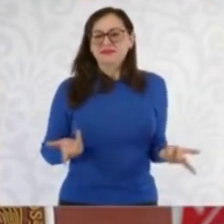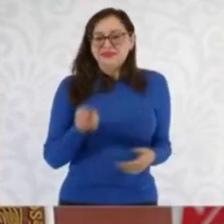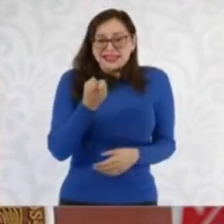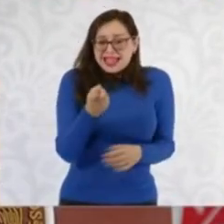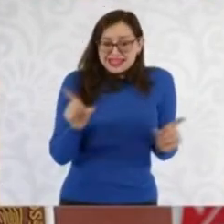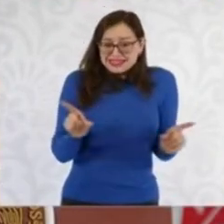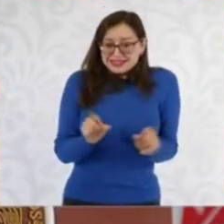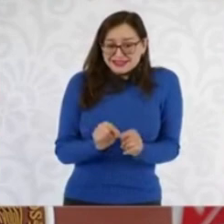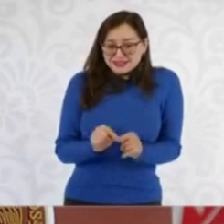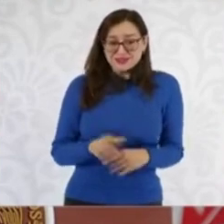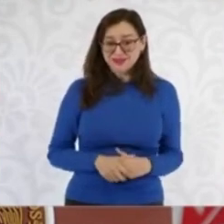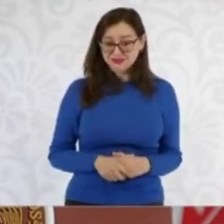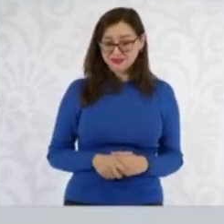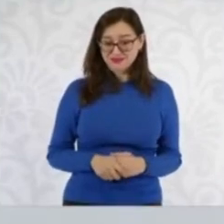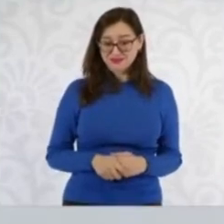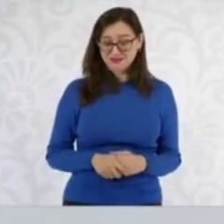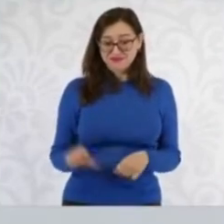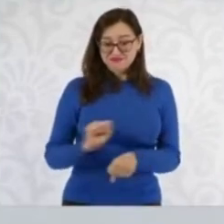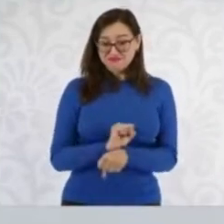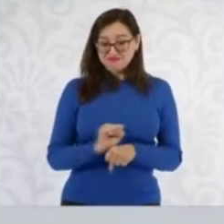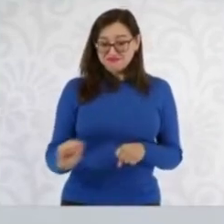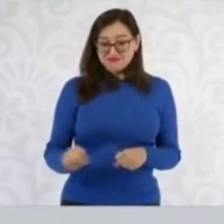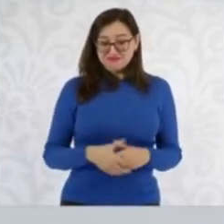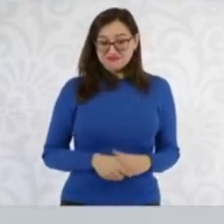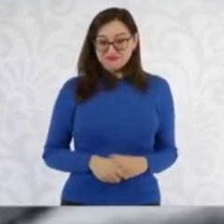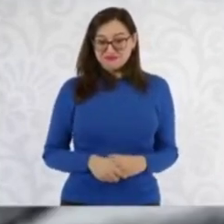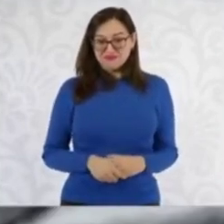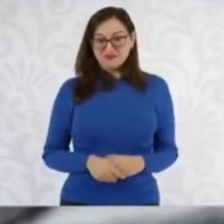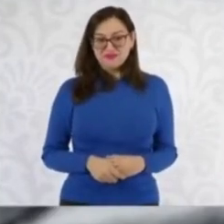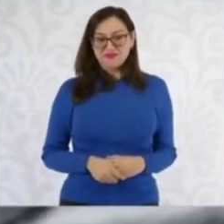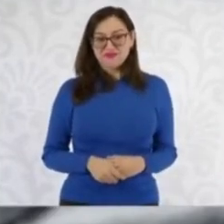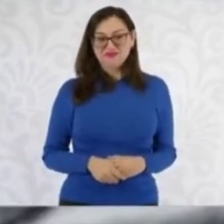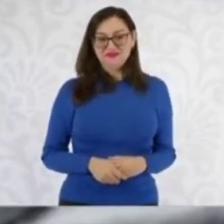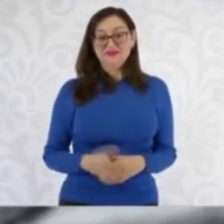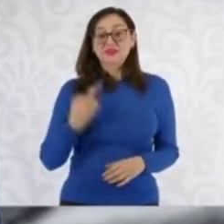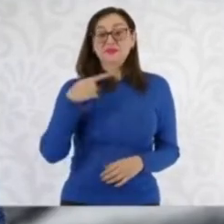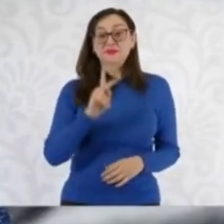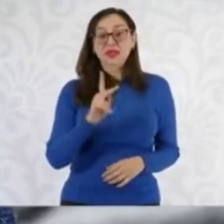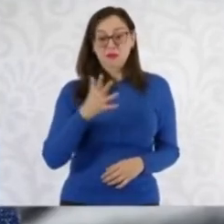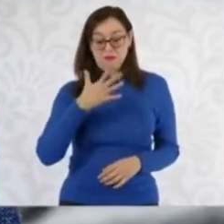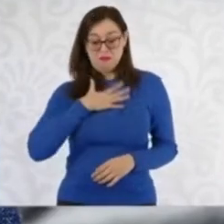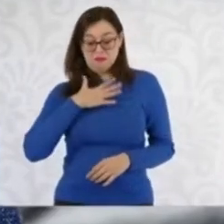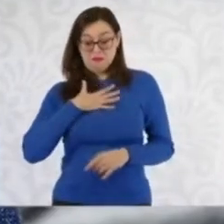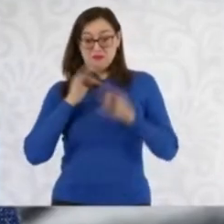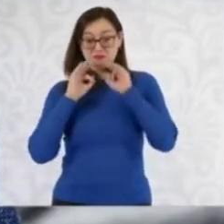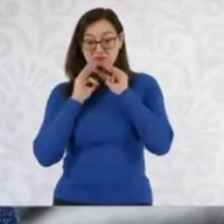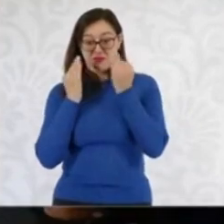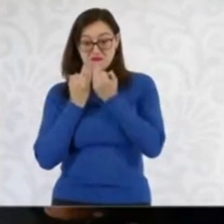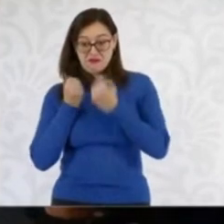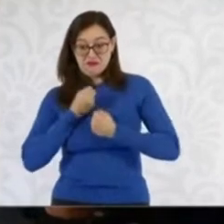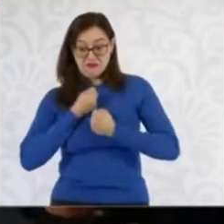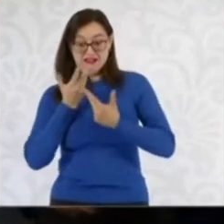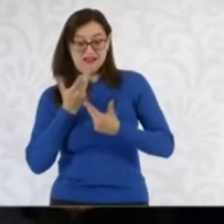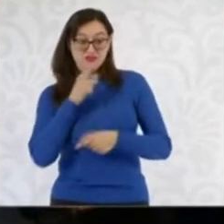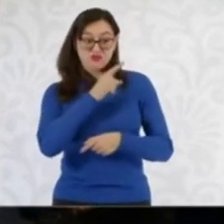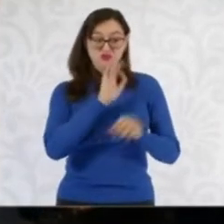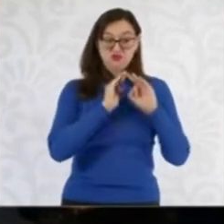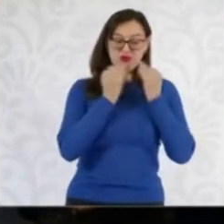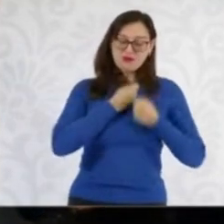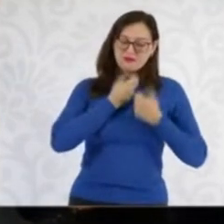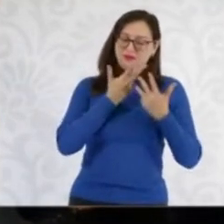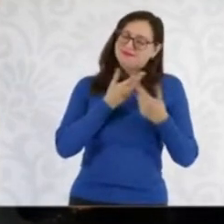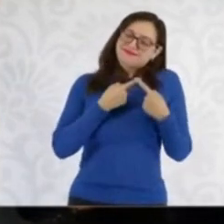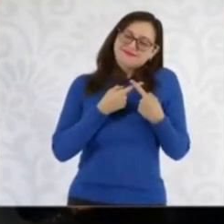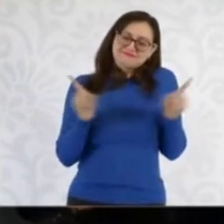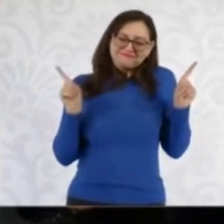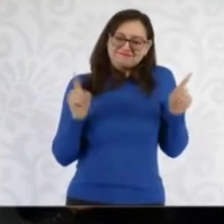Esencialmente fue la llamada sobre esos temas. Nunca vamos a... México es un gran país y la